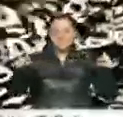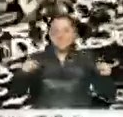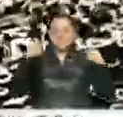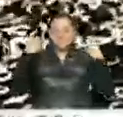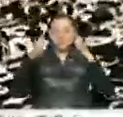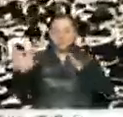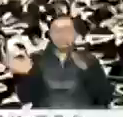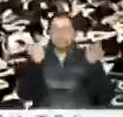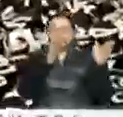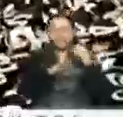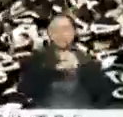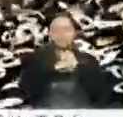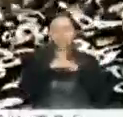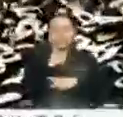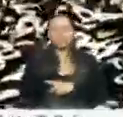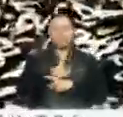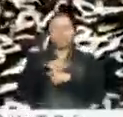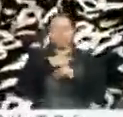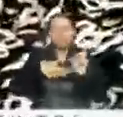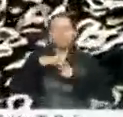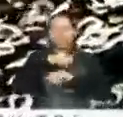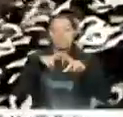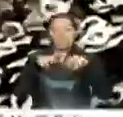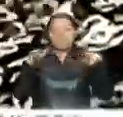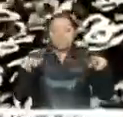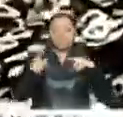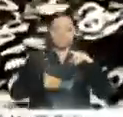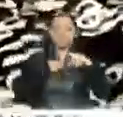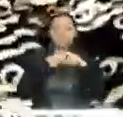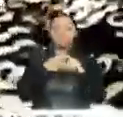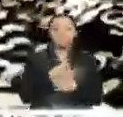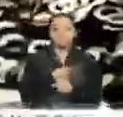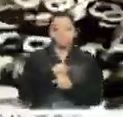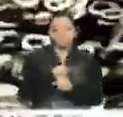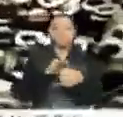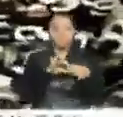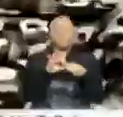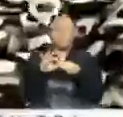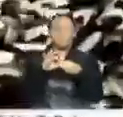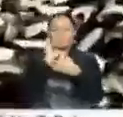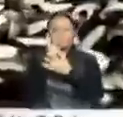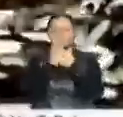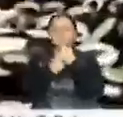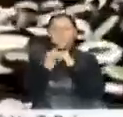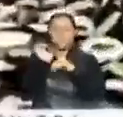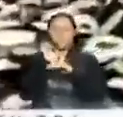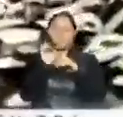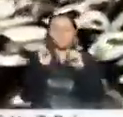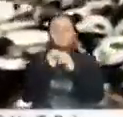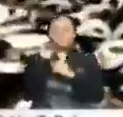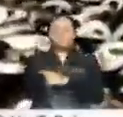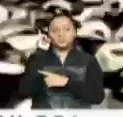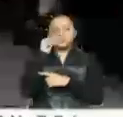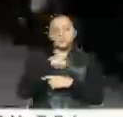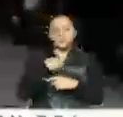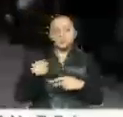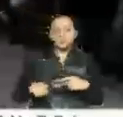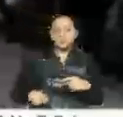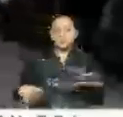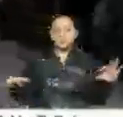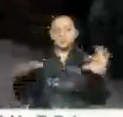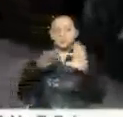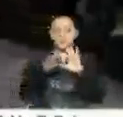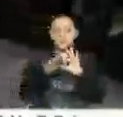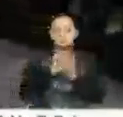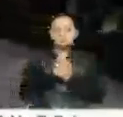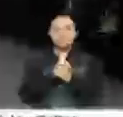manera se promueve la conservación del medio ambiente y se afianzará la cooperación entre Ecuador y la industria textil china. La